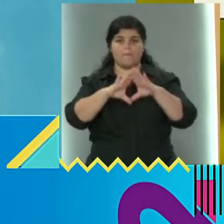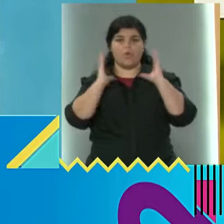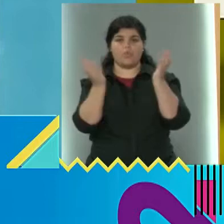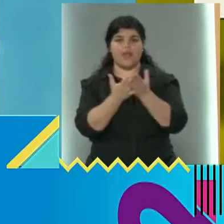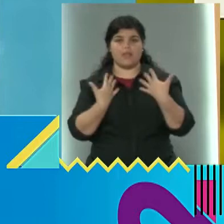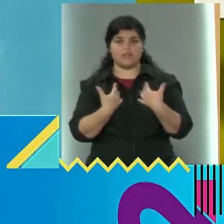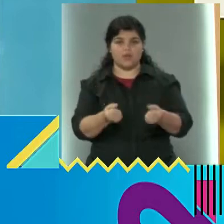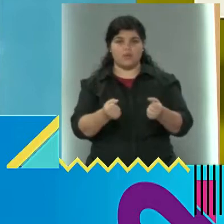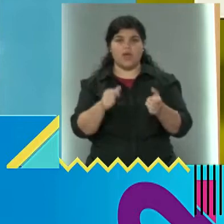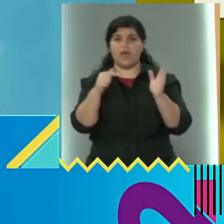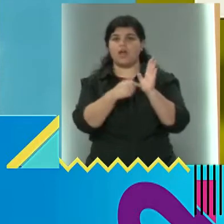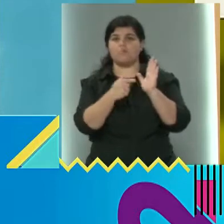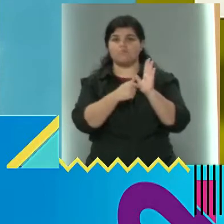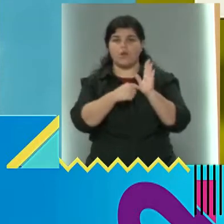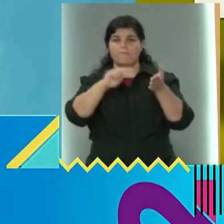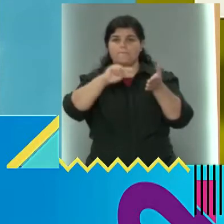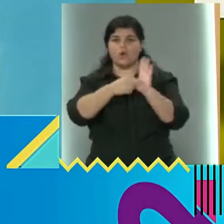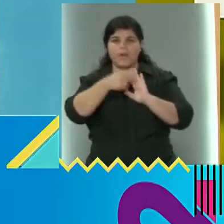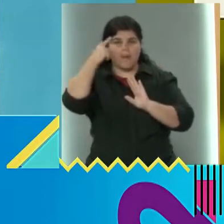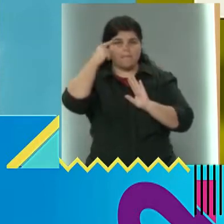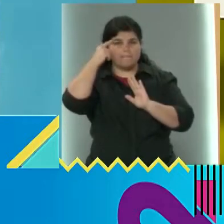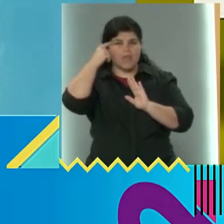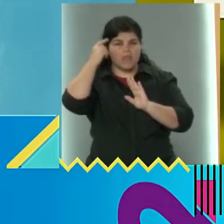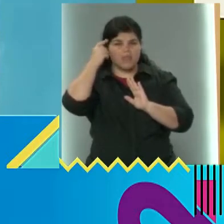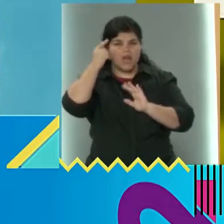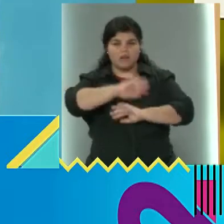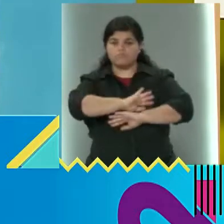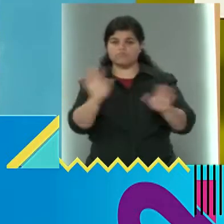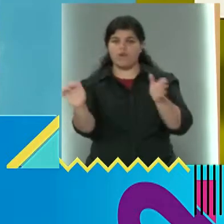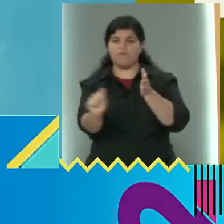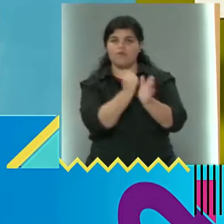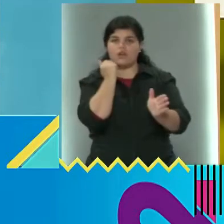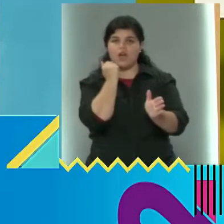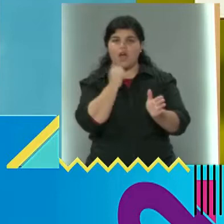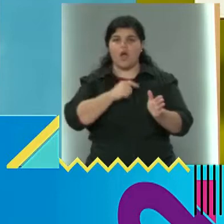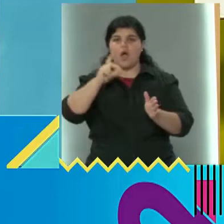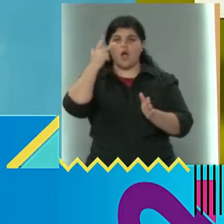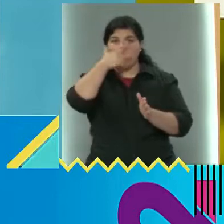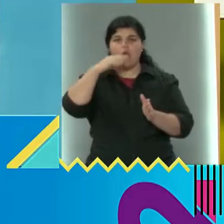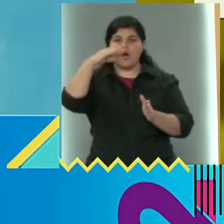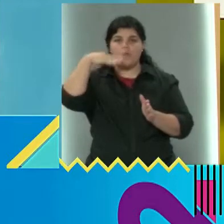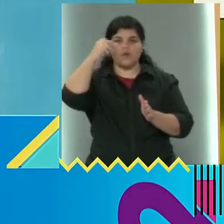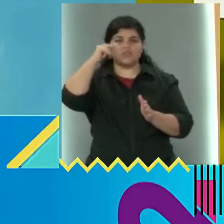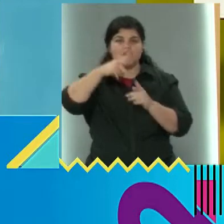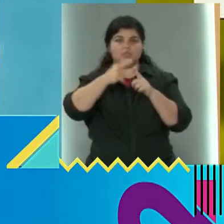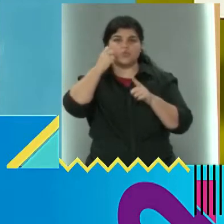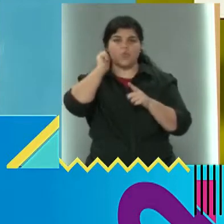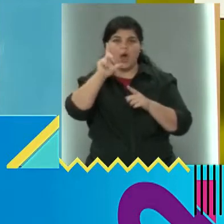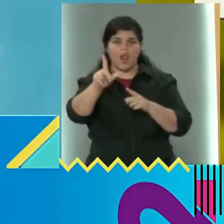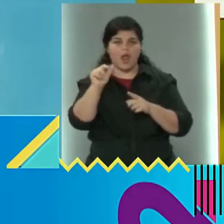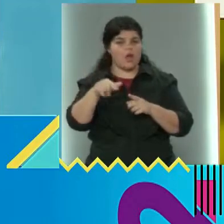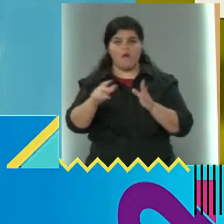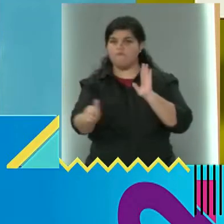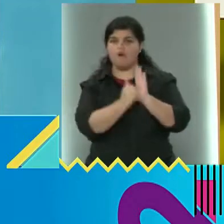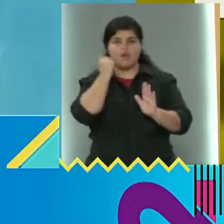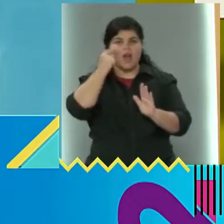de la lista de enfermedades mentales. ¿Por qué esta aclaración? Porque en el año 2012 la Cámara de Diputados aprobó en